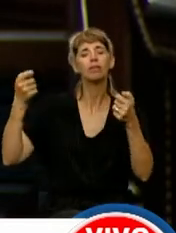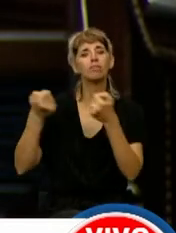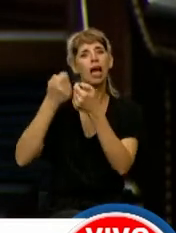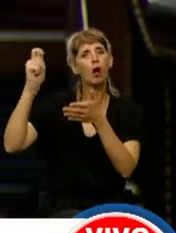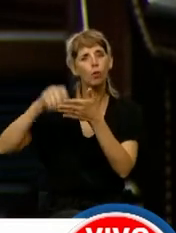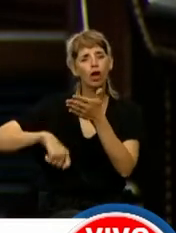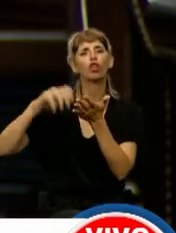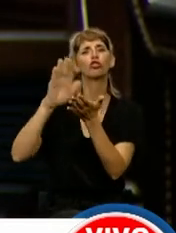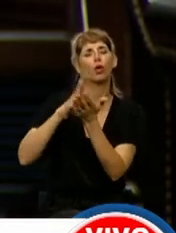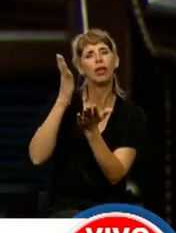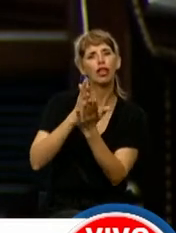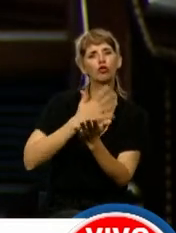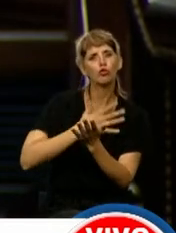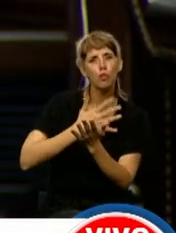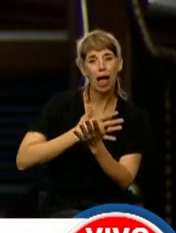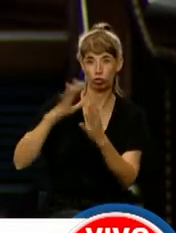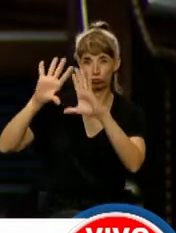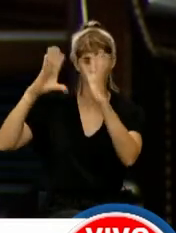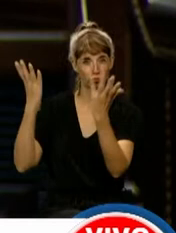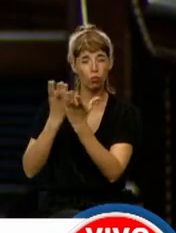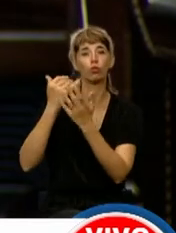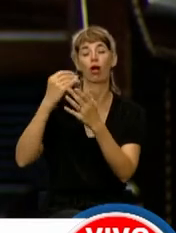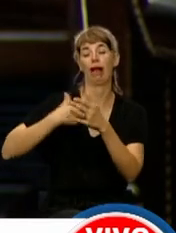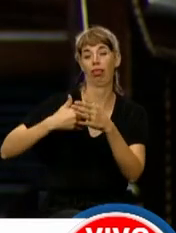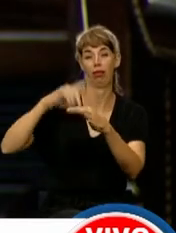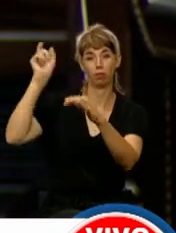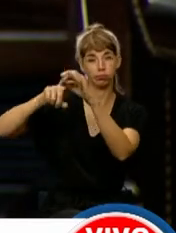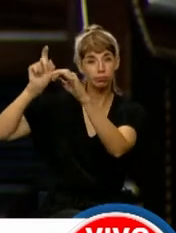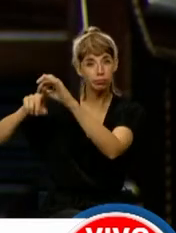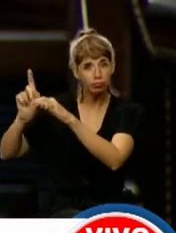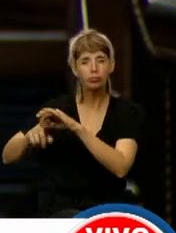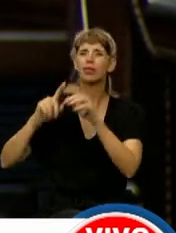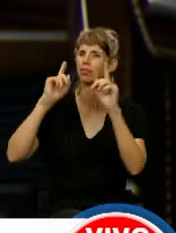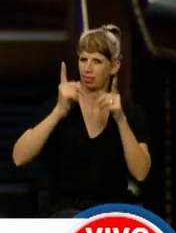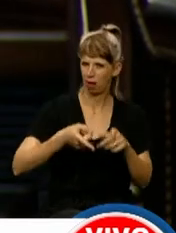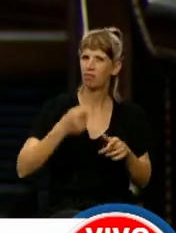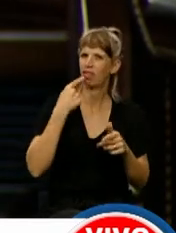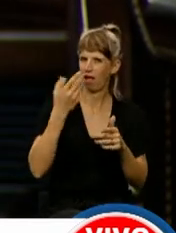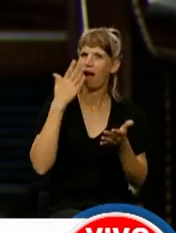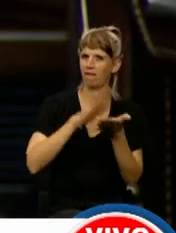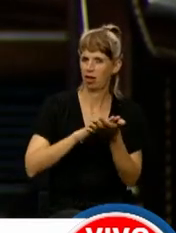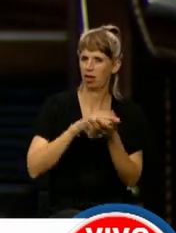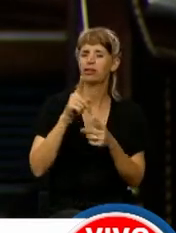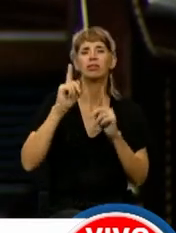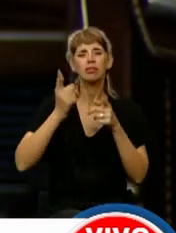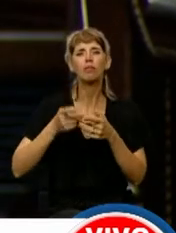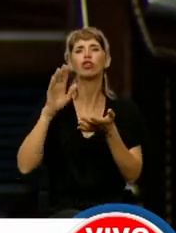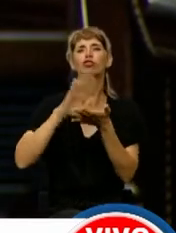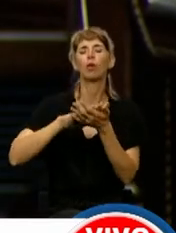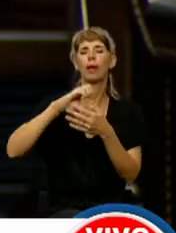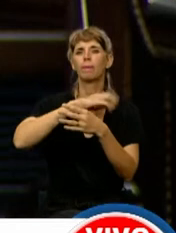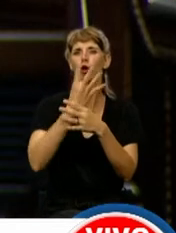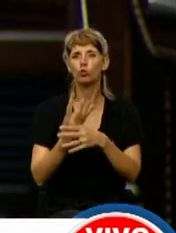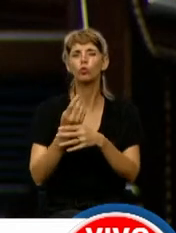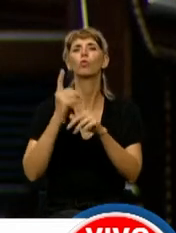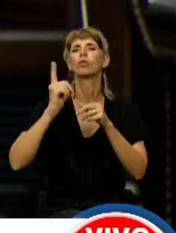humanos internacionales que tiene suscritas la argentina como así también en distintas resoluciones de mercosur e incluso